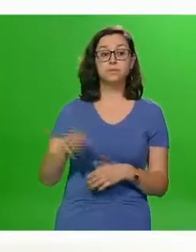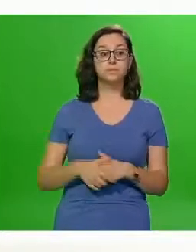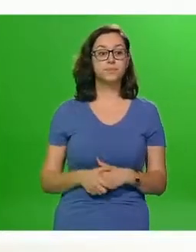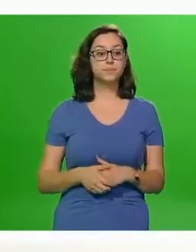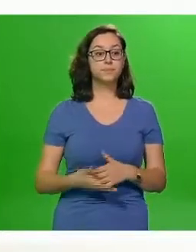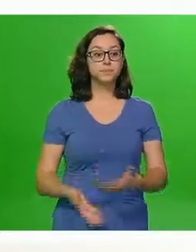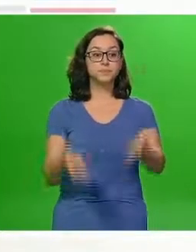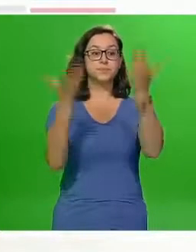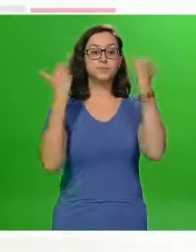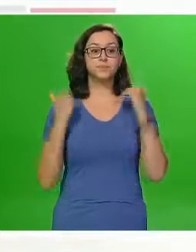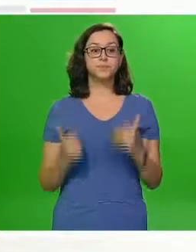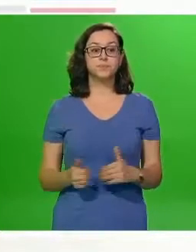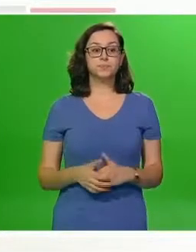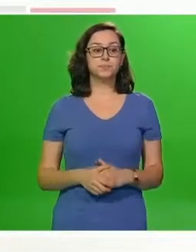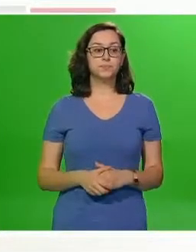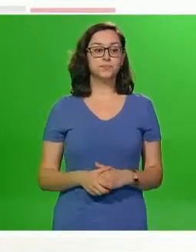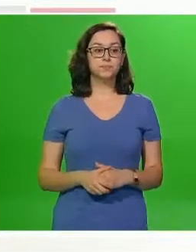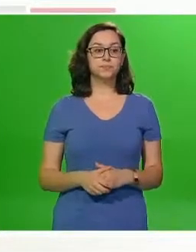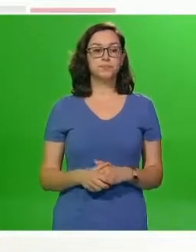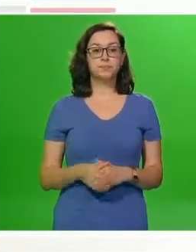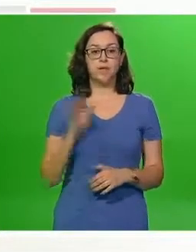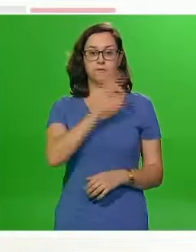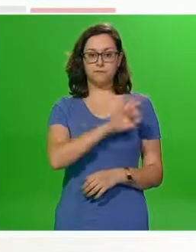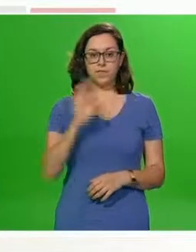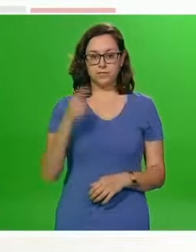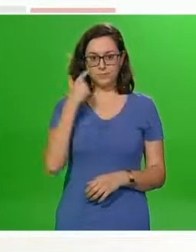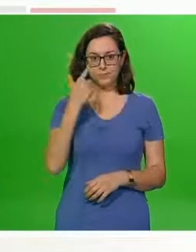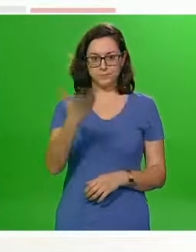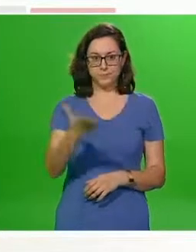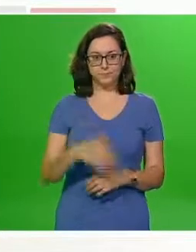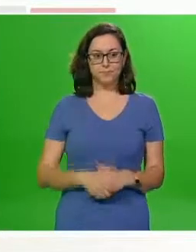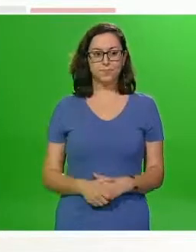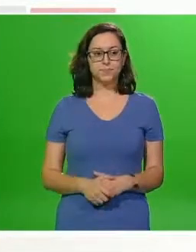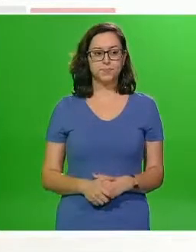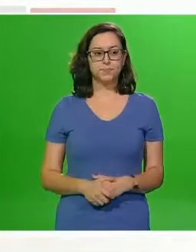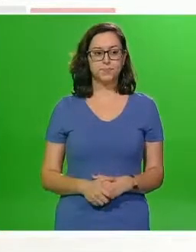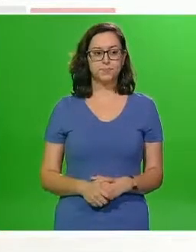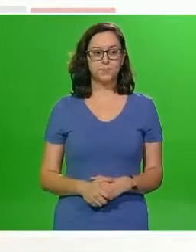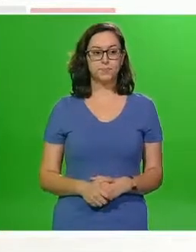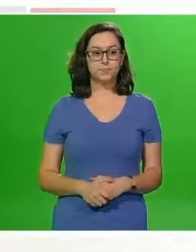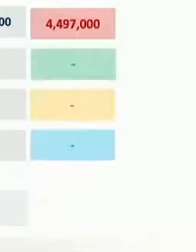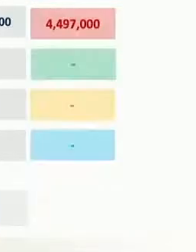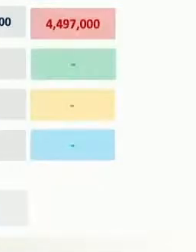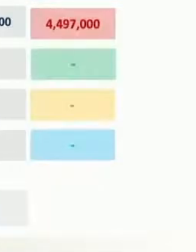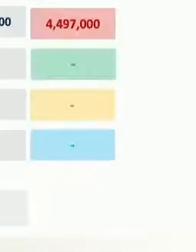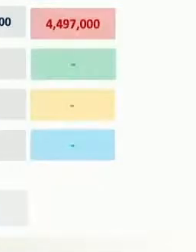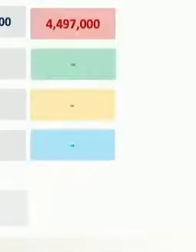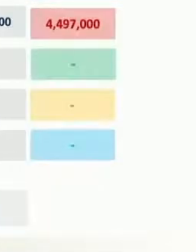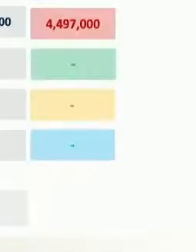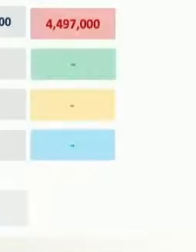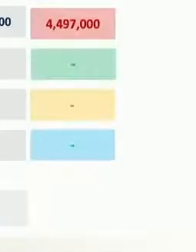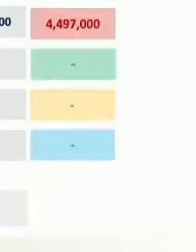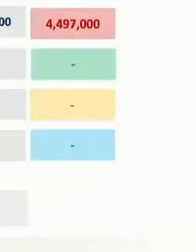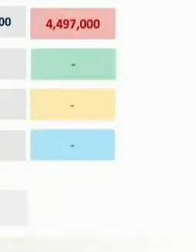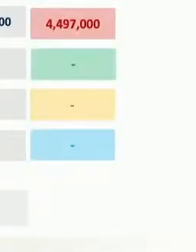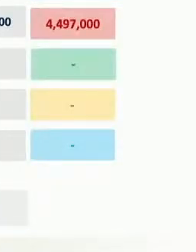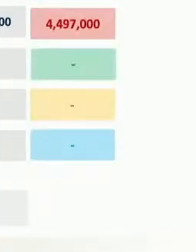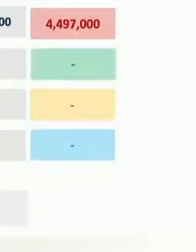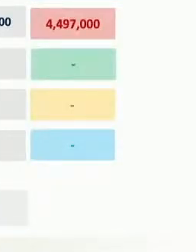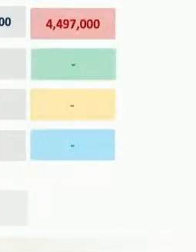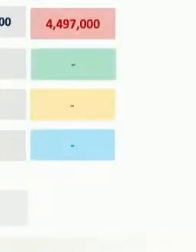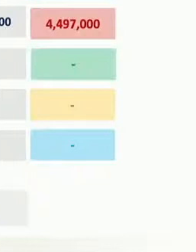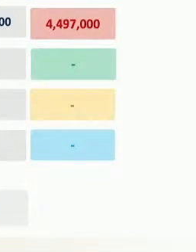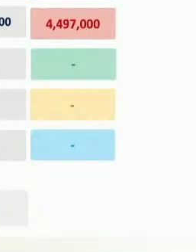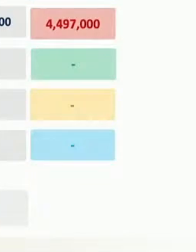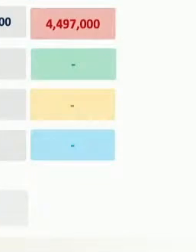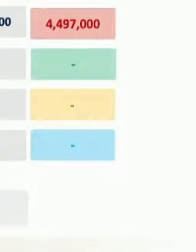por favor. Y este es el calendario que también reflejamos ayer. Este también es igual porque no tenemos nada que ha llegado,